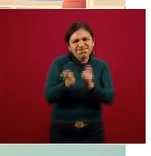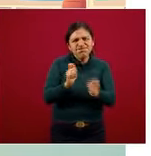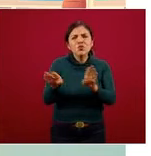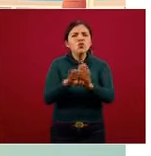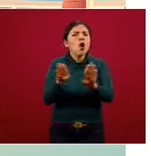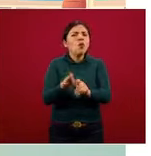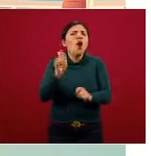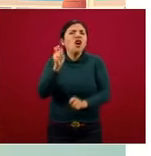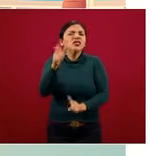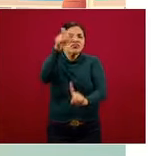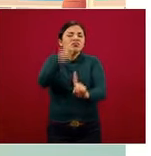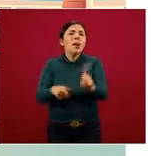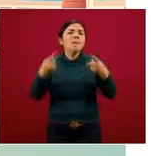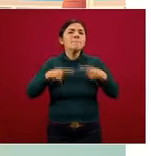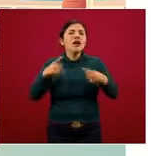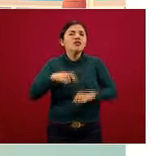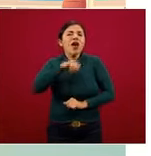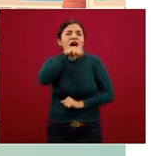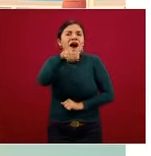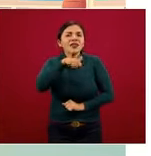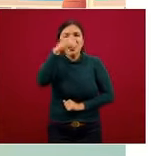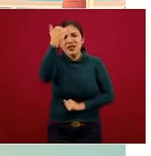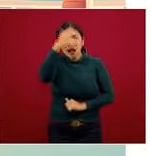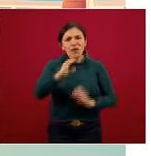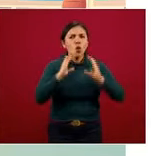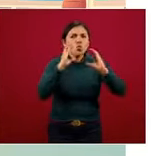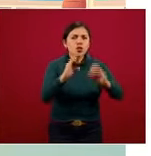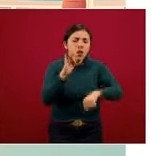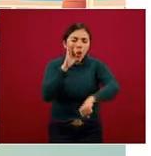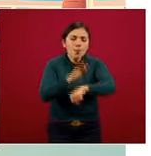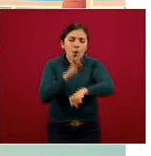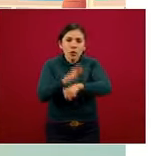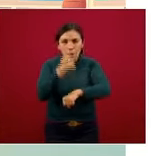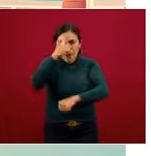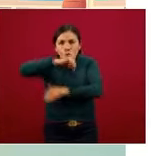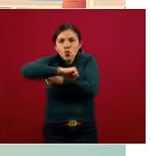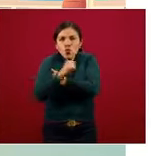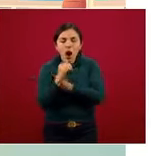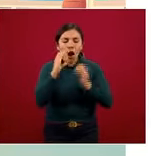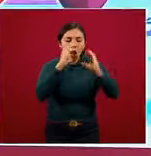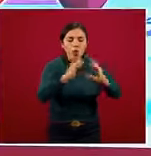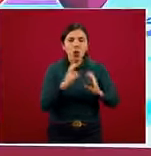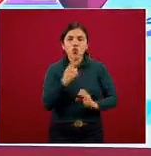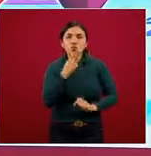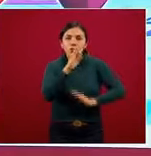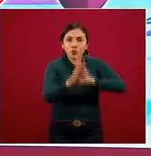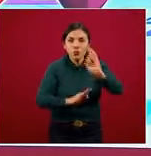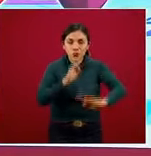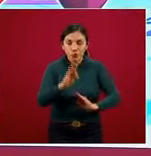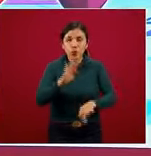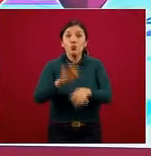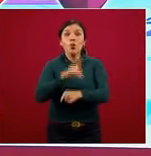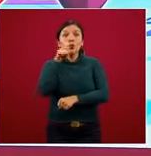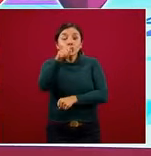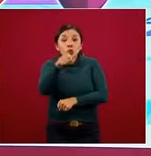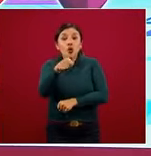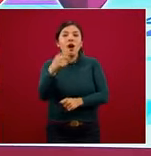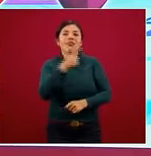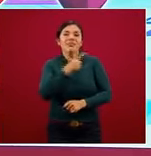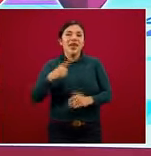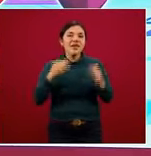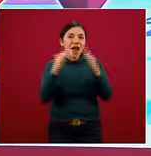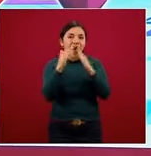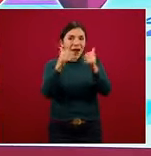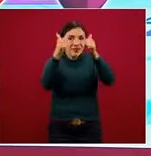las personas adultas mayores para sabernos resguardar, para darnos refugio. Por eso, quédate en casa. Por eso,